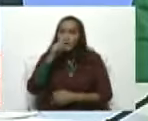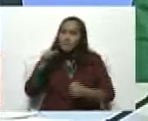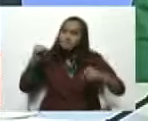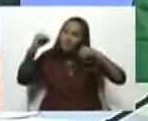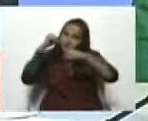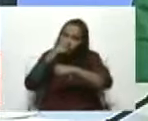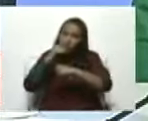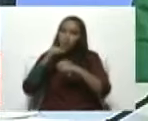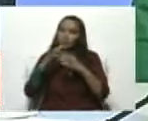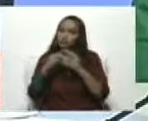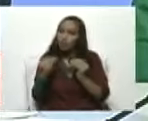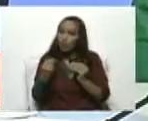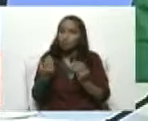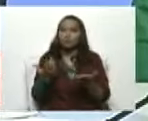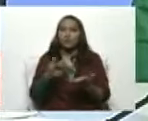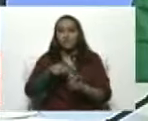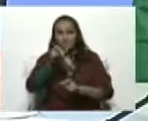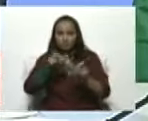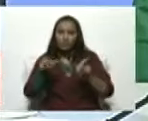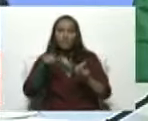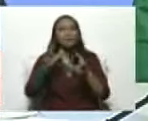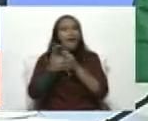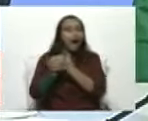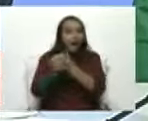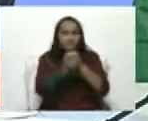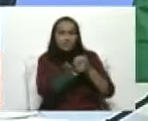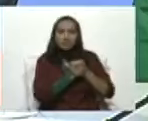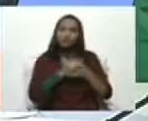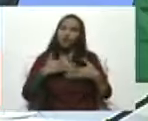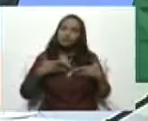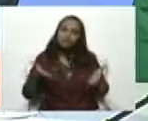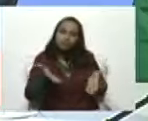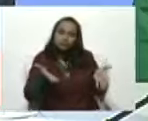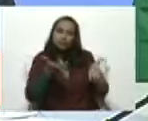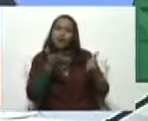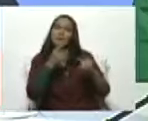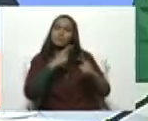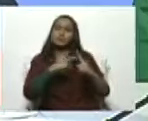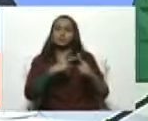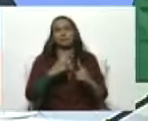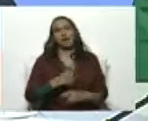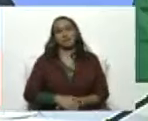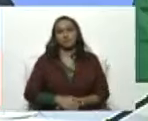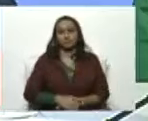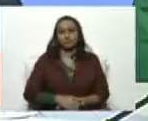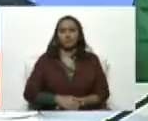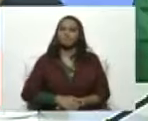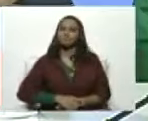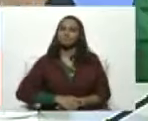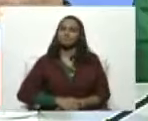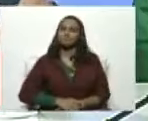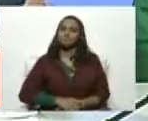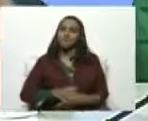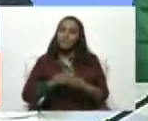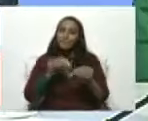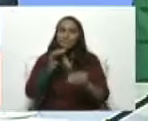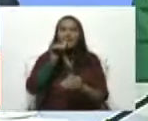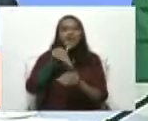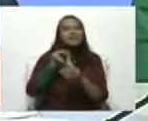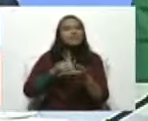entre compañeros, entre militantes. Motivar para triunfar. Organizar para